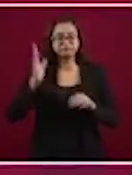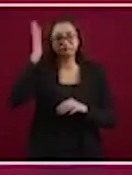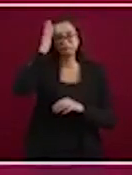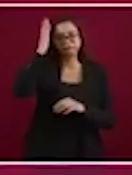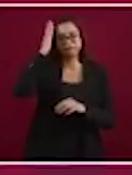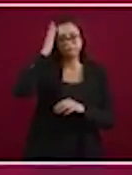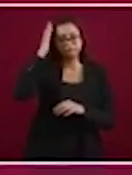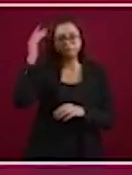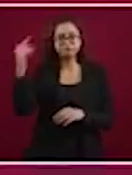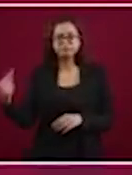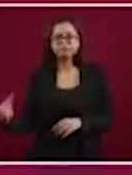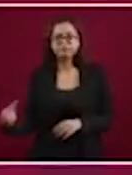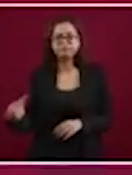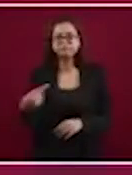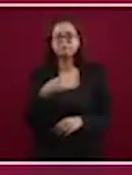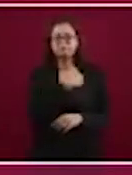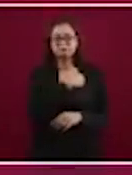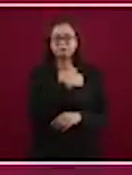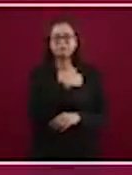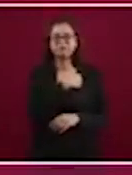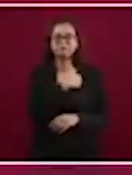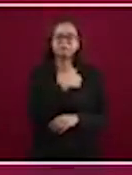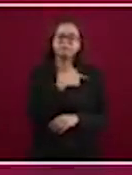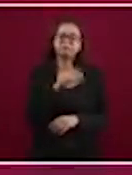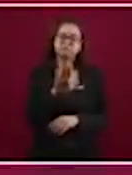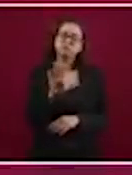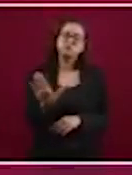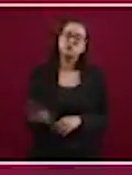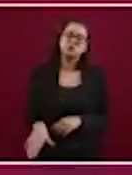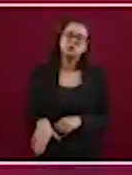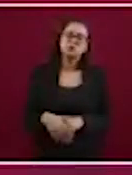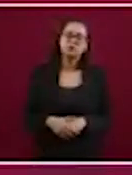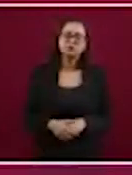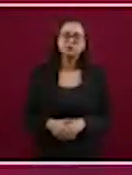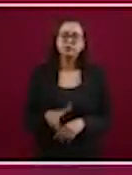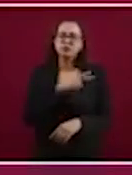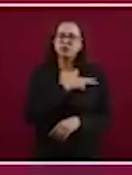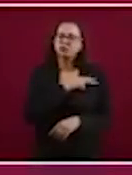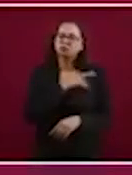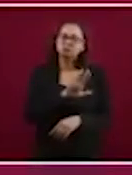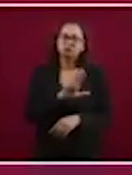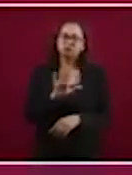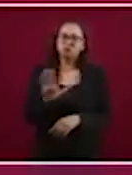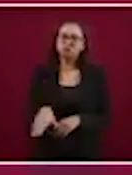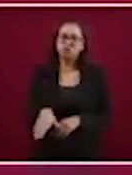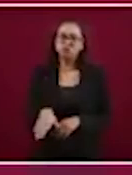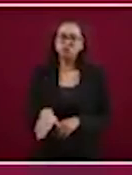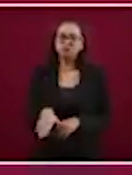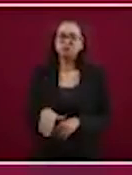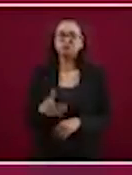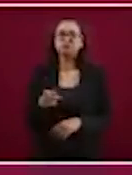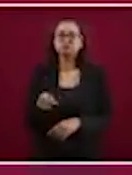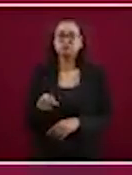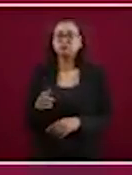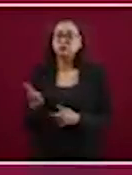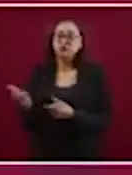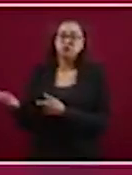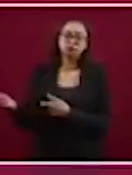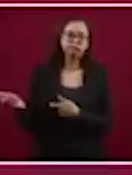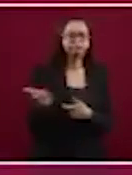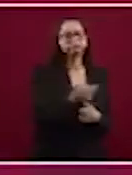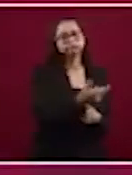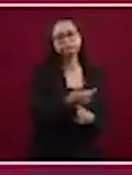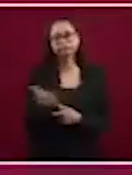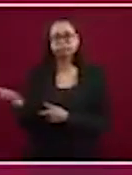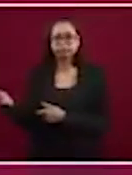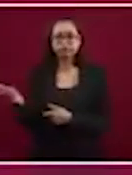y lo hieren. Él es el que al final pierde la vida, y él con la ametralladora,